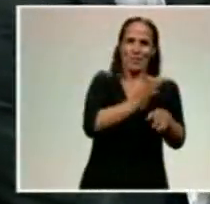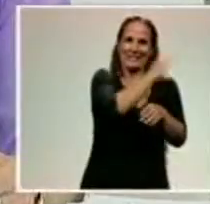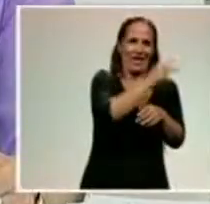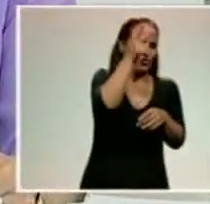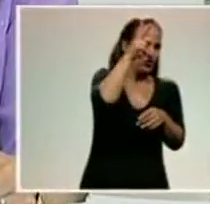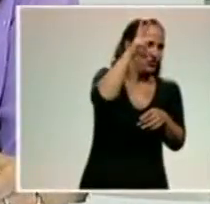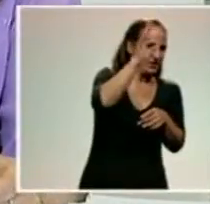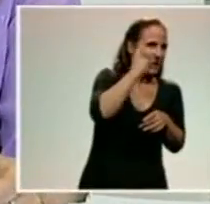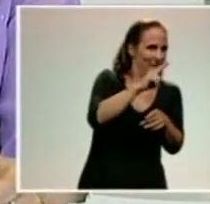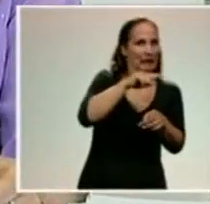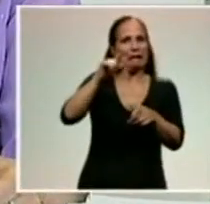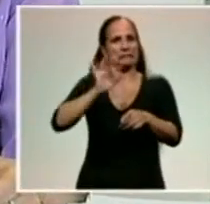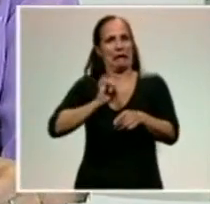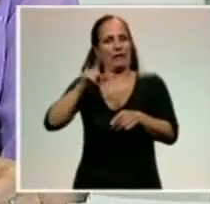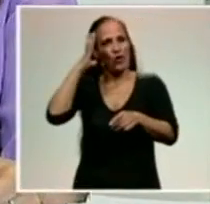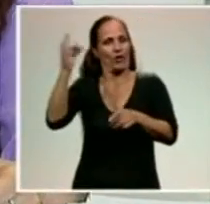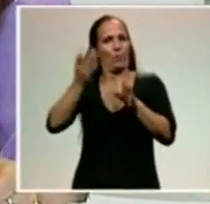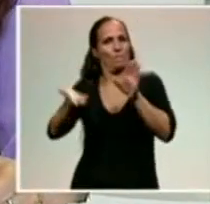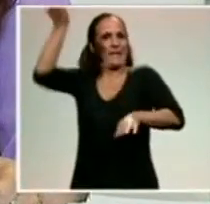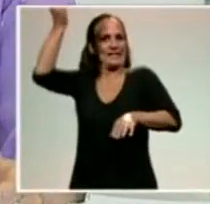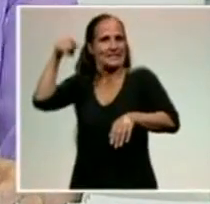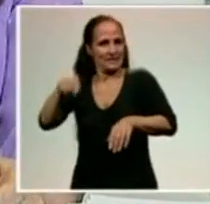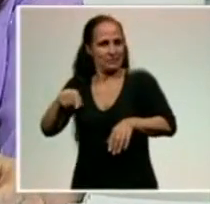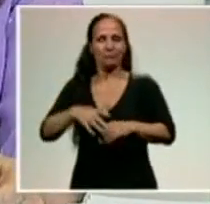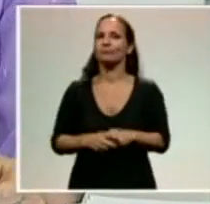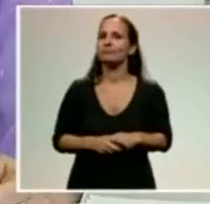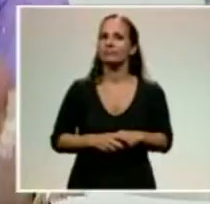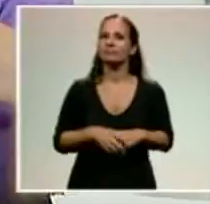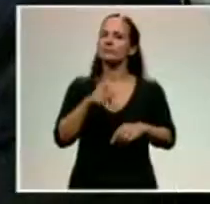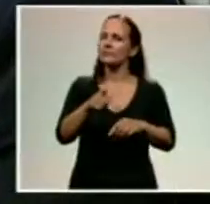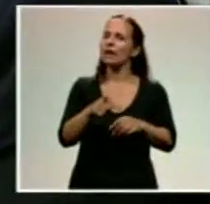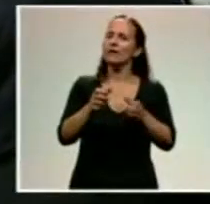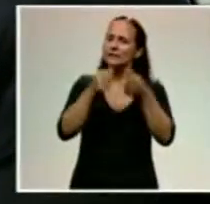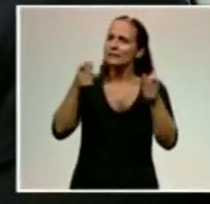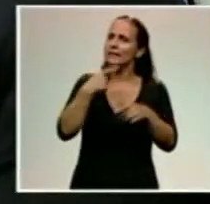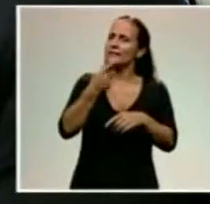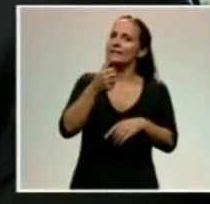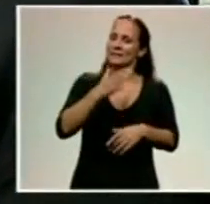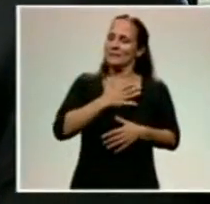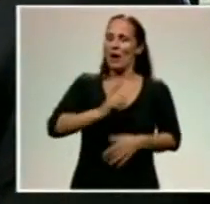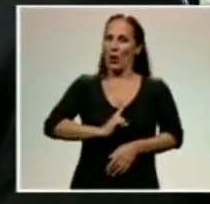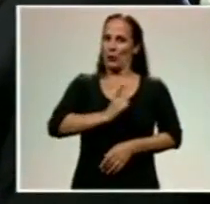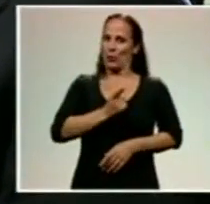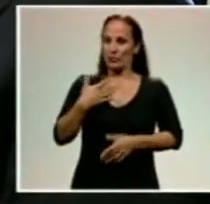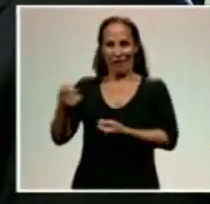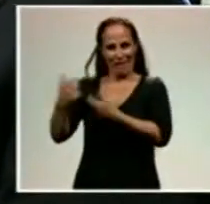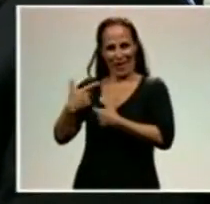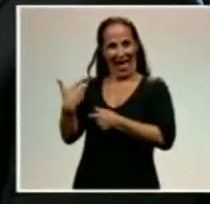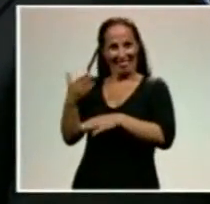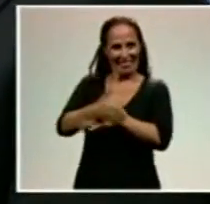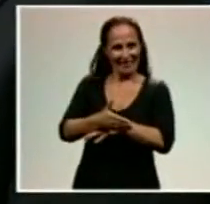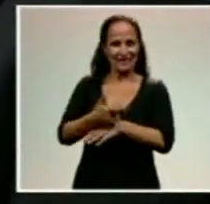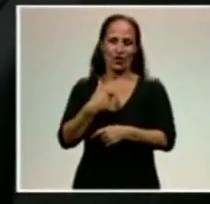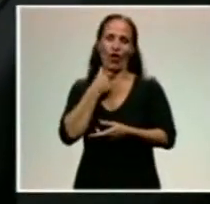momento, antes de venir acá, me dice Aerolíneas recupera, esto me dio mucho orgullo, lo recibí antes de venir para acá y lo quiero